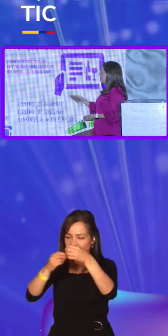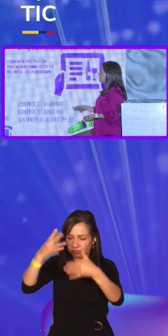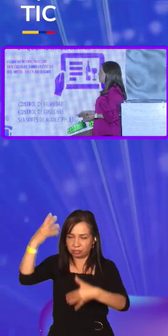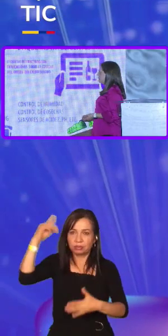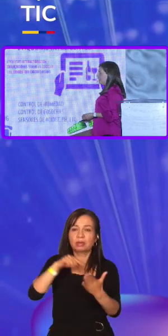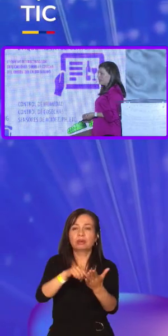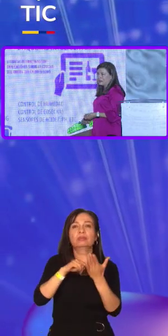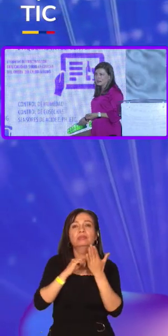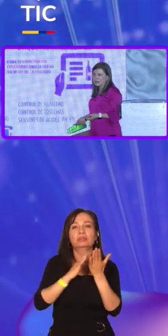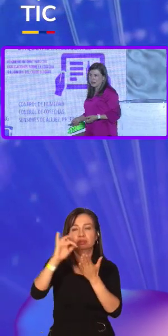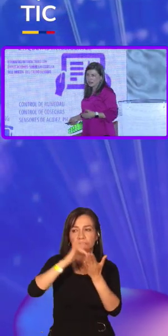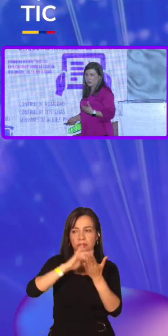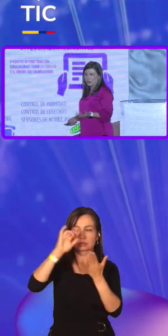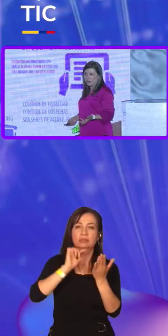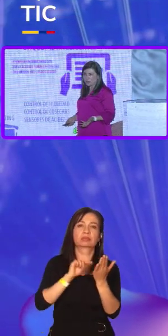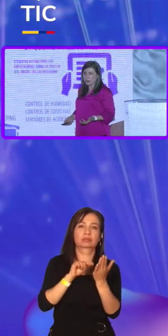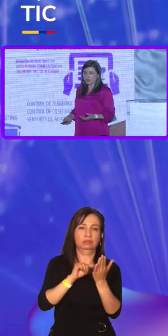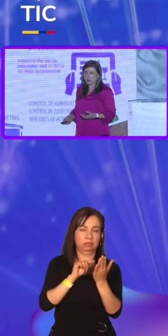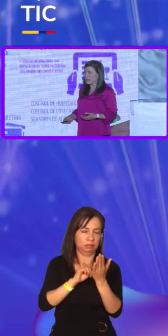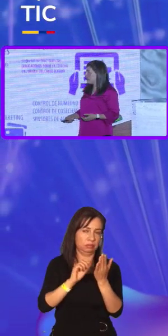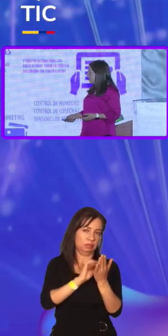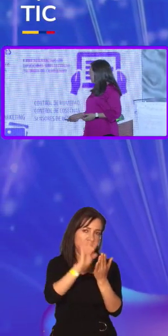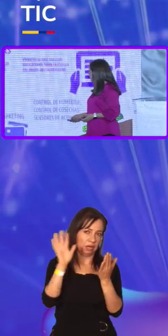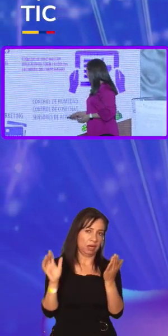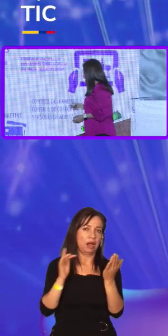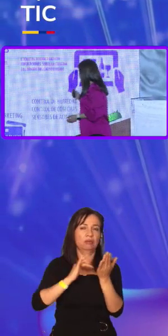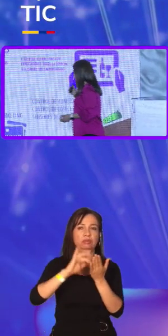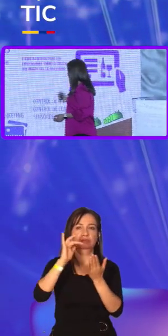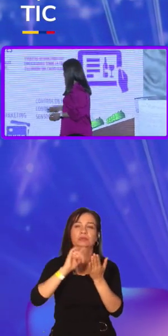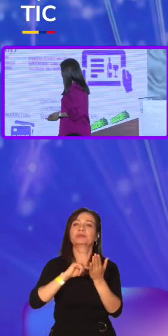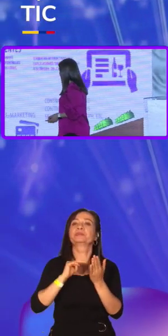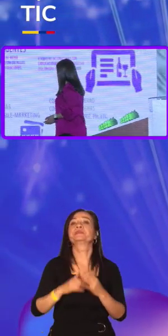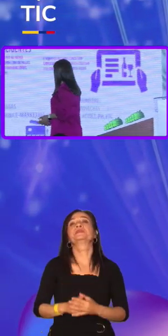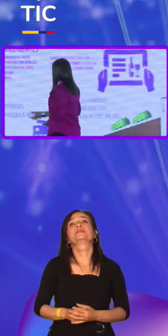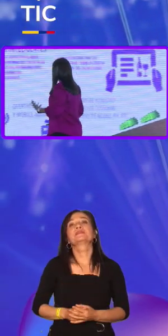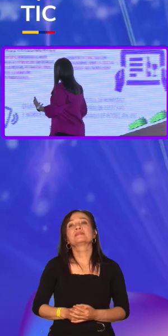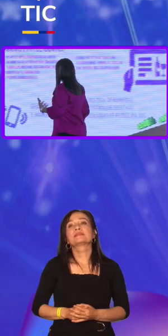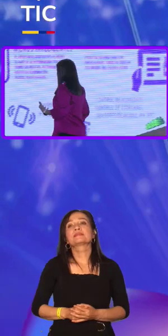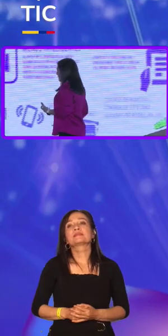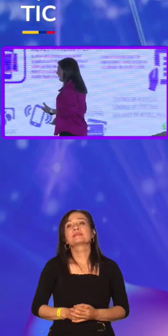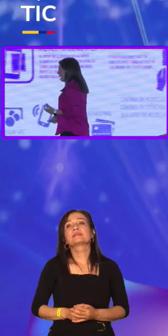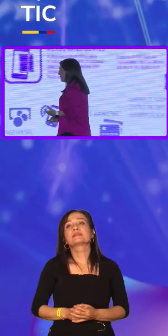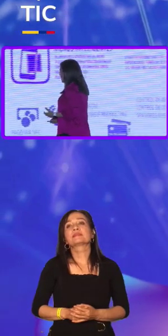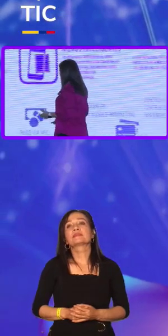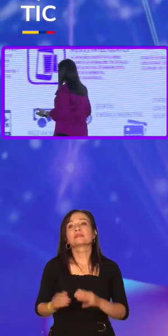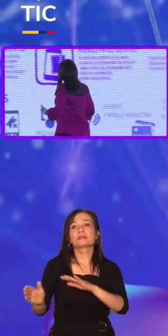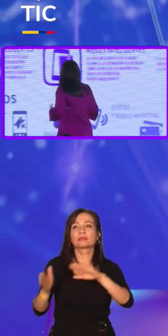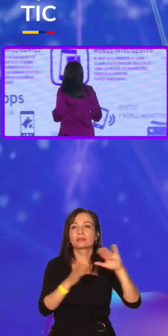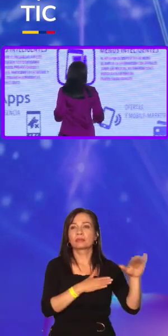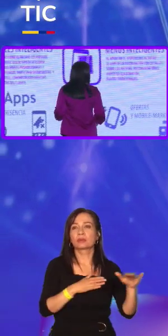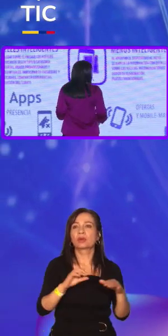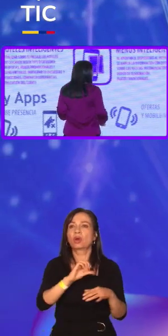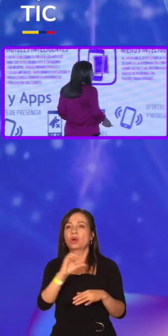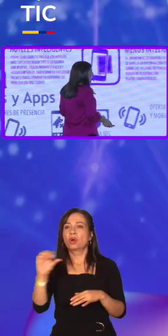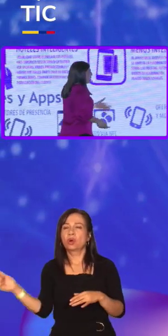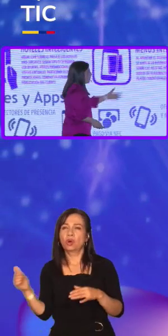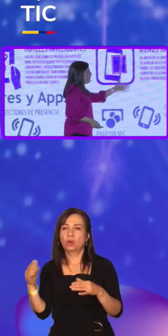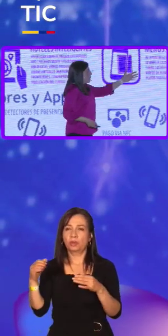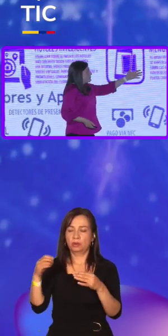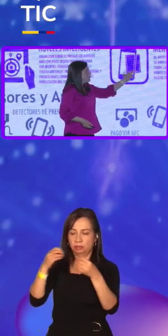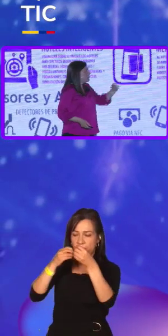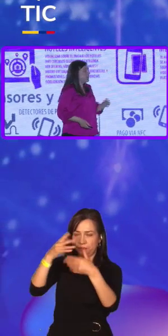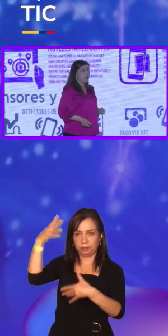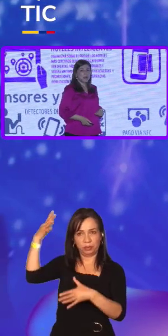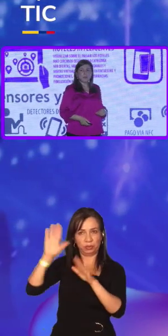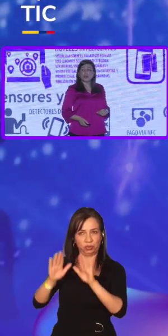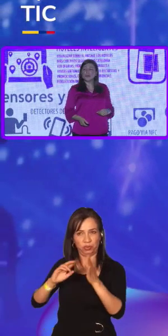se puede mostrar de una forma mucho más efectiva. Y etiquetas inteligentes, por ejemplo, cuando